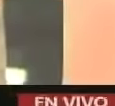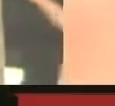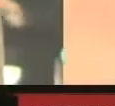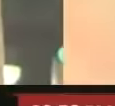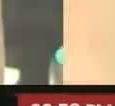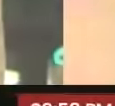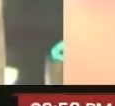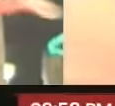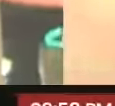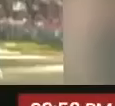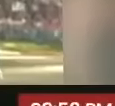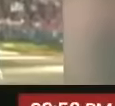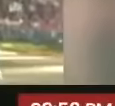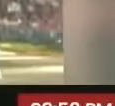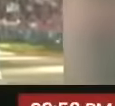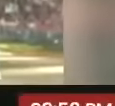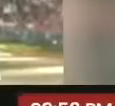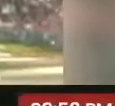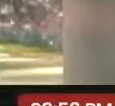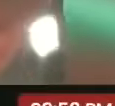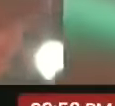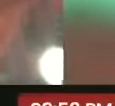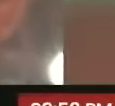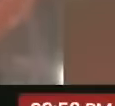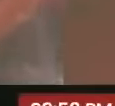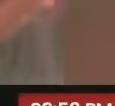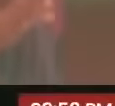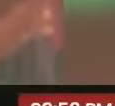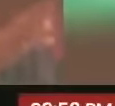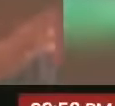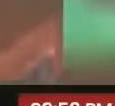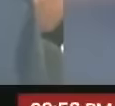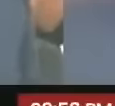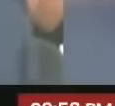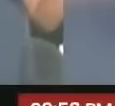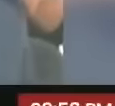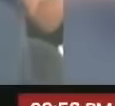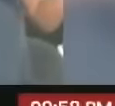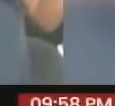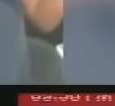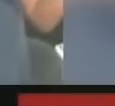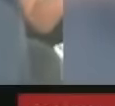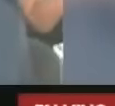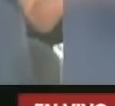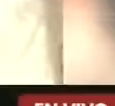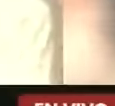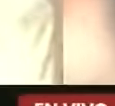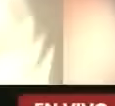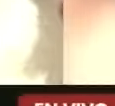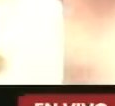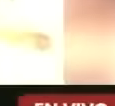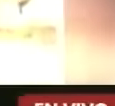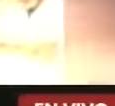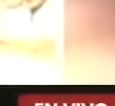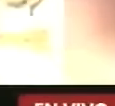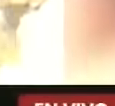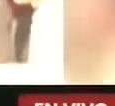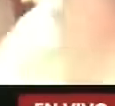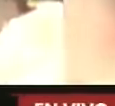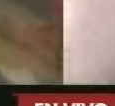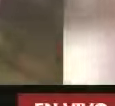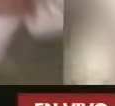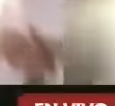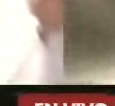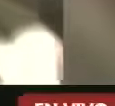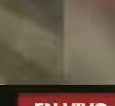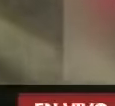Gracias a la Por su parte, también en la ciudad de Caracas, el desfile realizado en ocasión del bicentenario de la independencia en